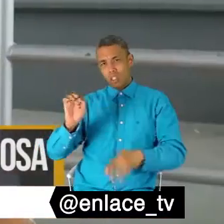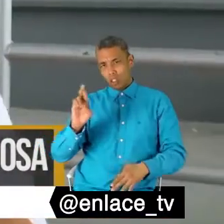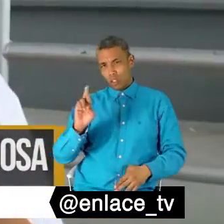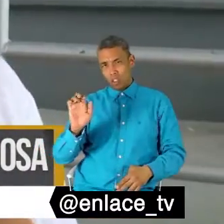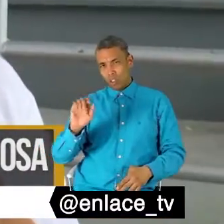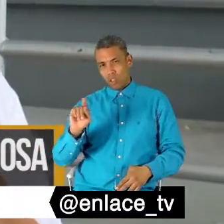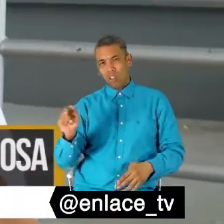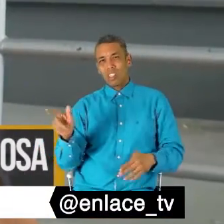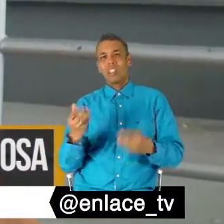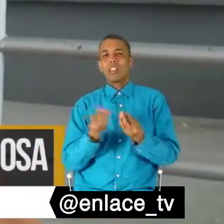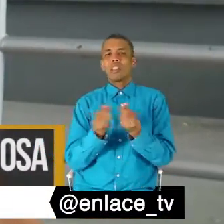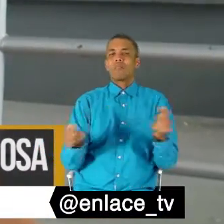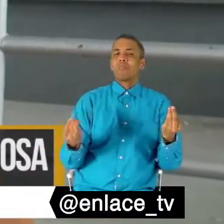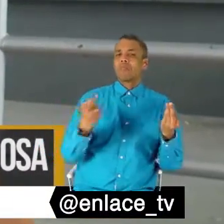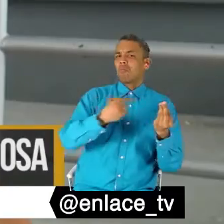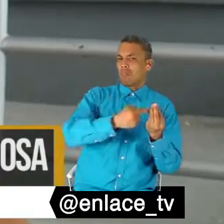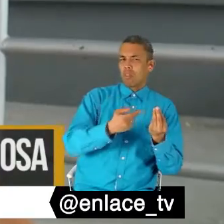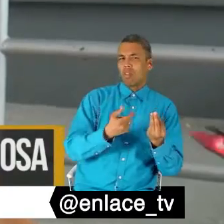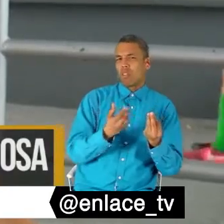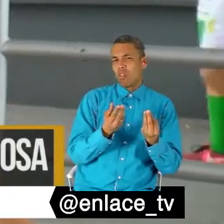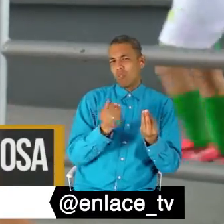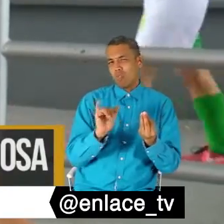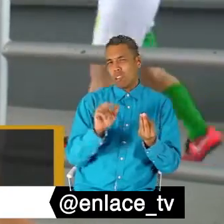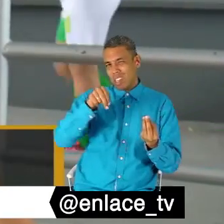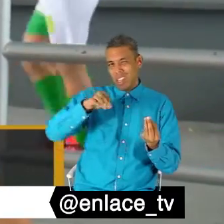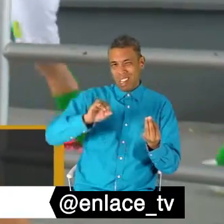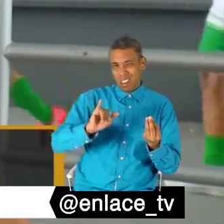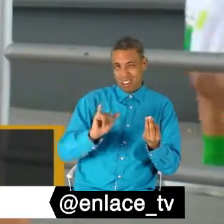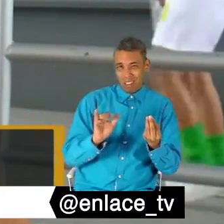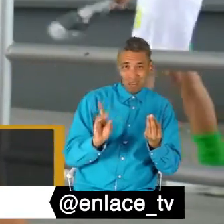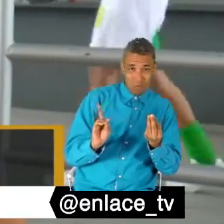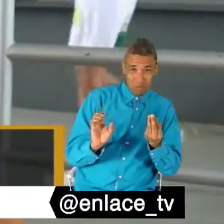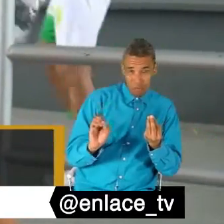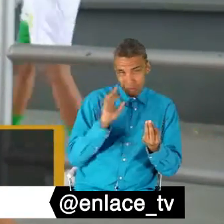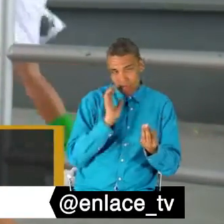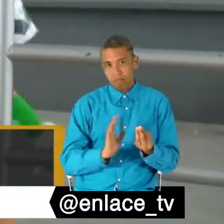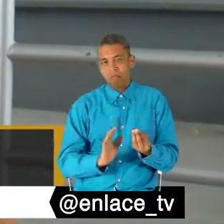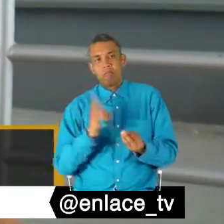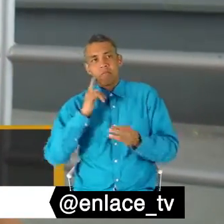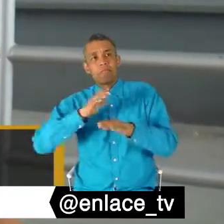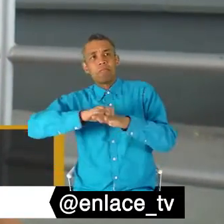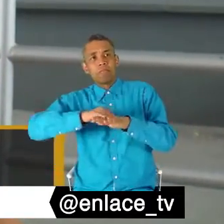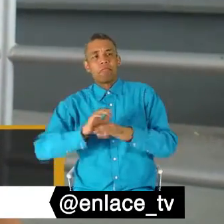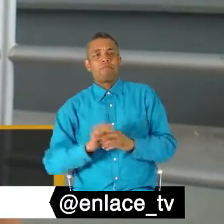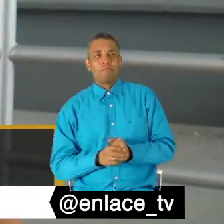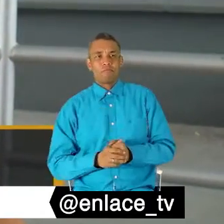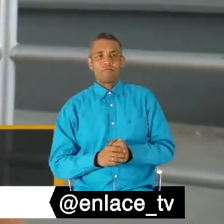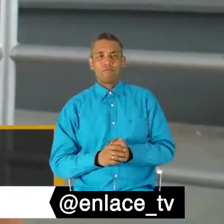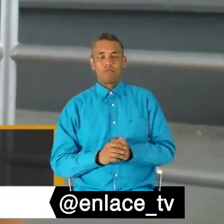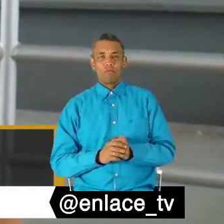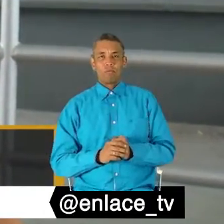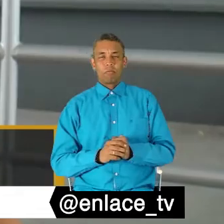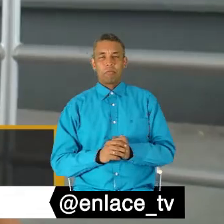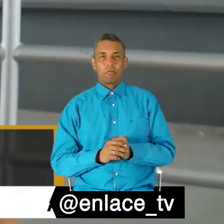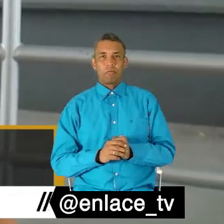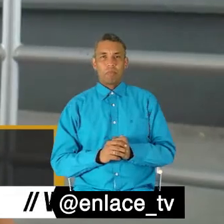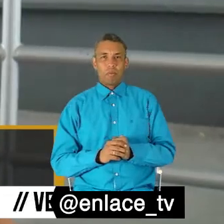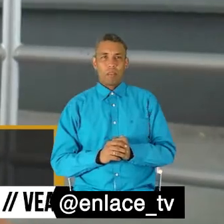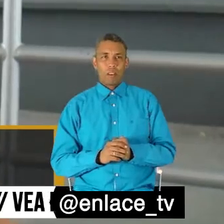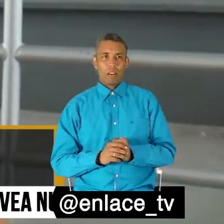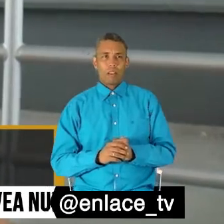Sí, ellos nos manifiestan que han sido muy huérfanos de programaciones deportivas. Por lo menos yo, que tengo ya